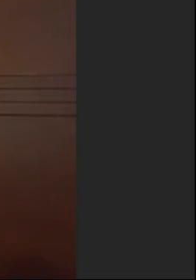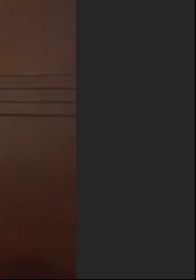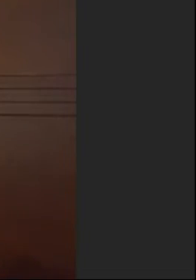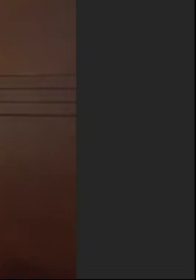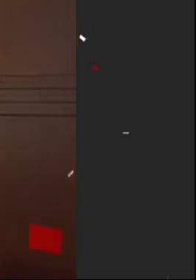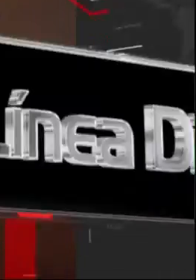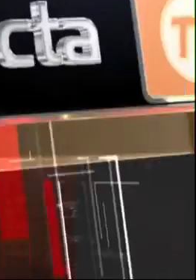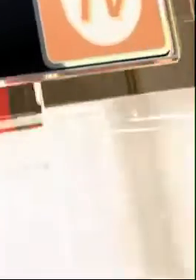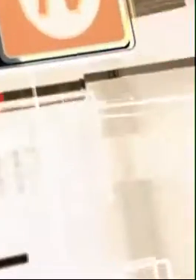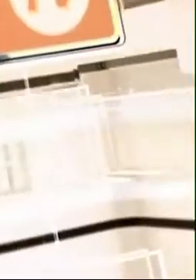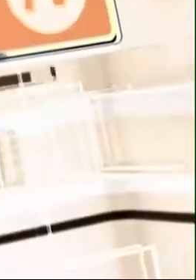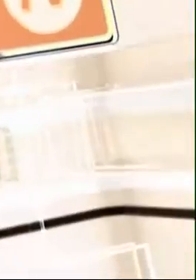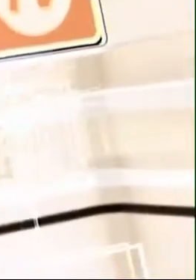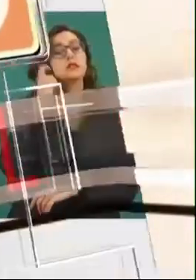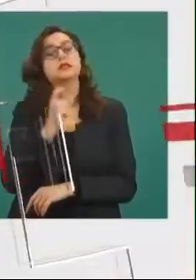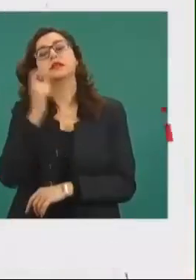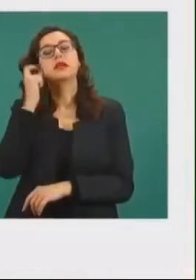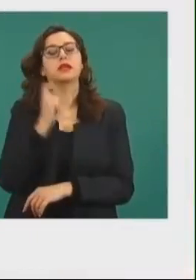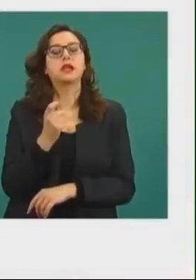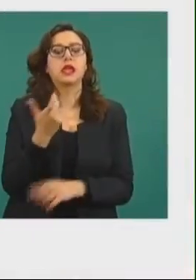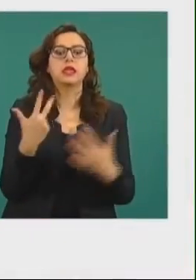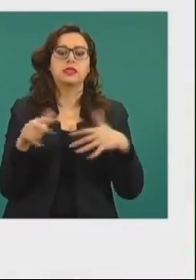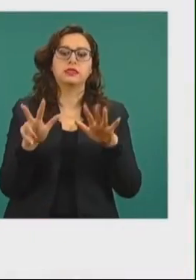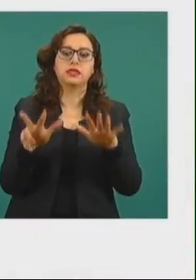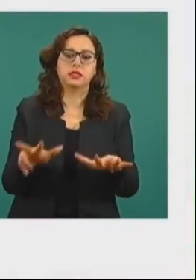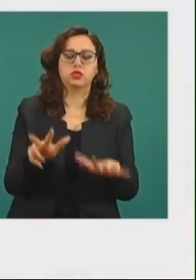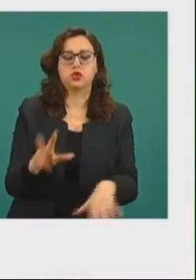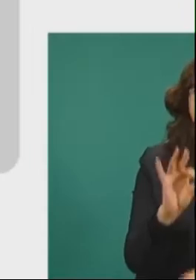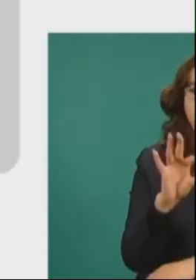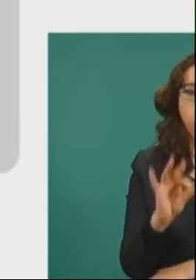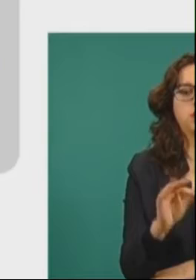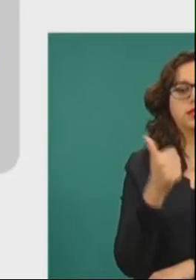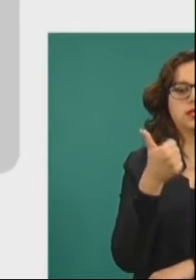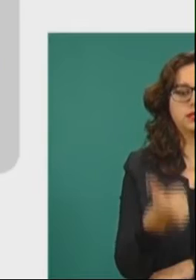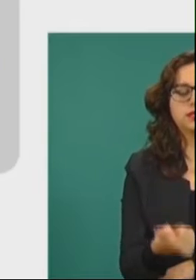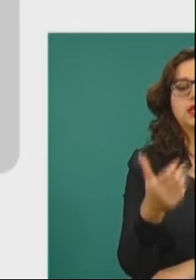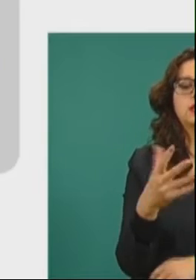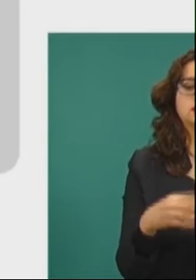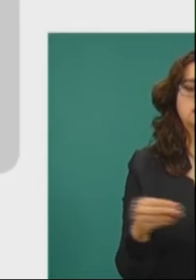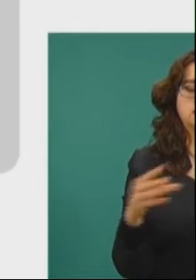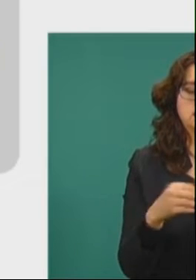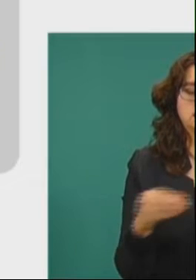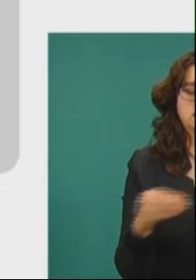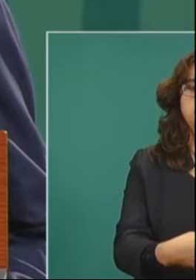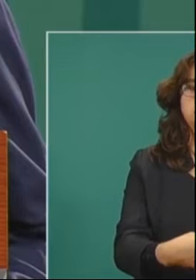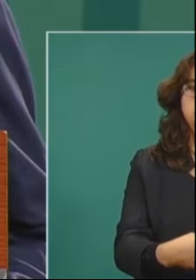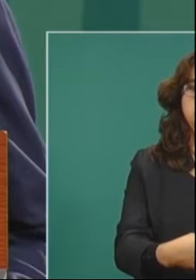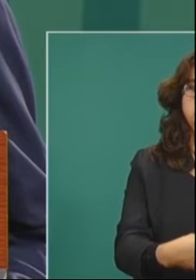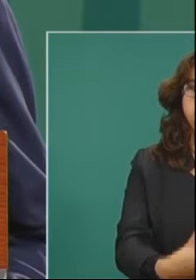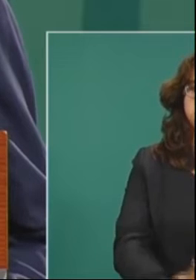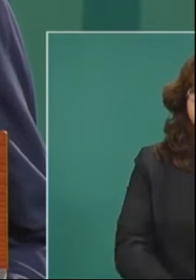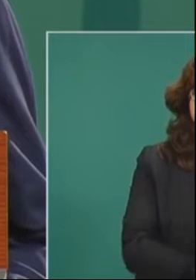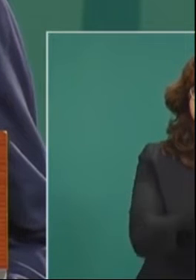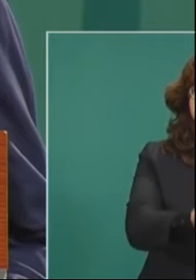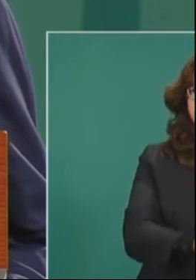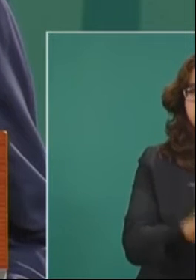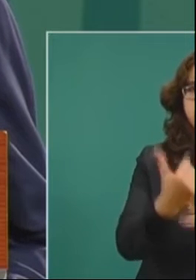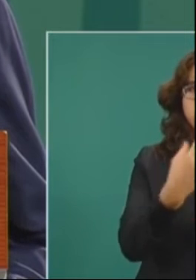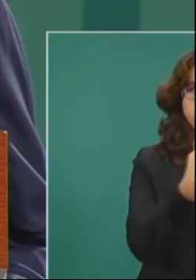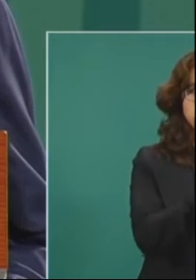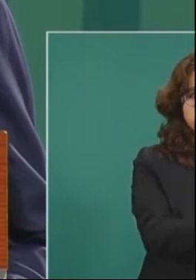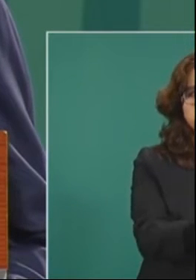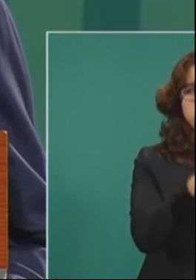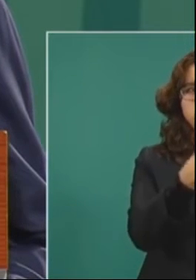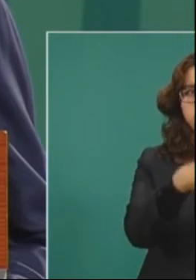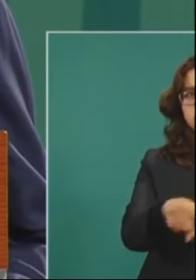de temperatura, pero menos de 38, informó ayer Hugo López-Gatell. El subsecretario de Salud indicó que en su momento el propio presidente dará más